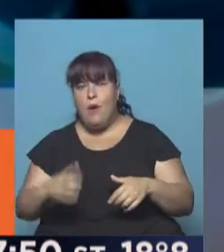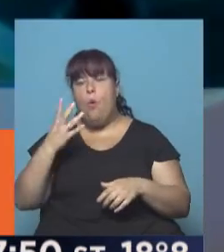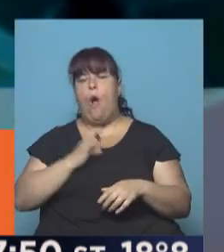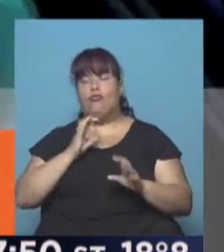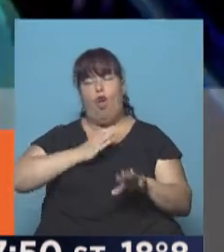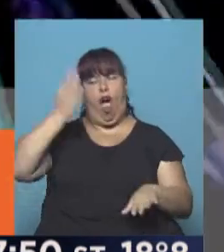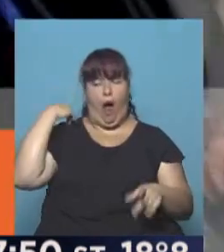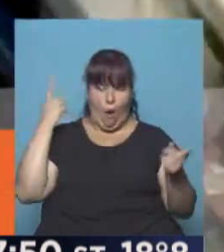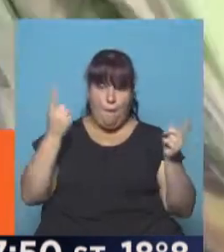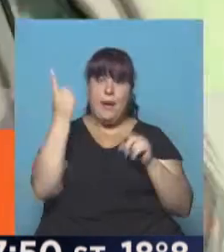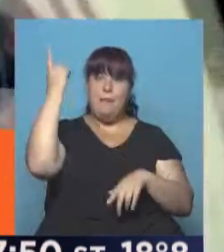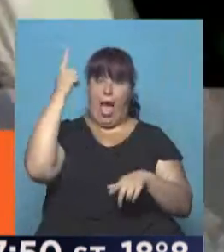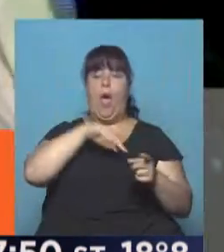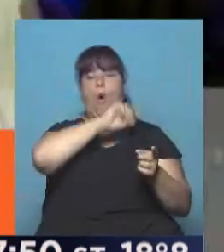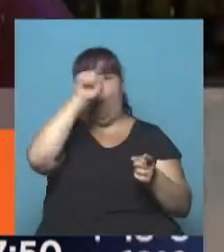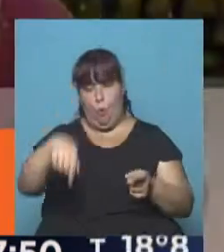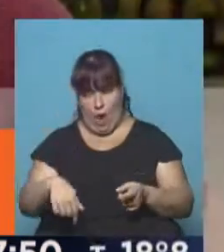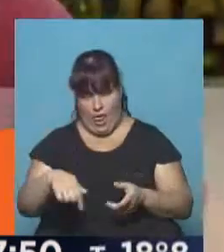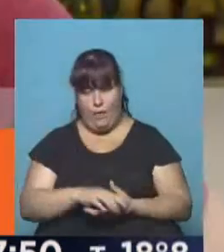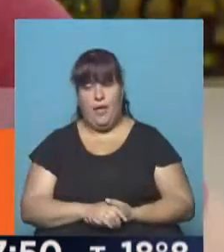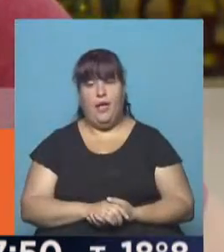después de su primera presentación.